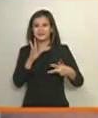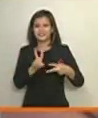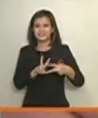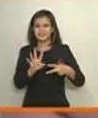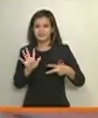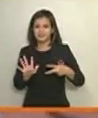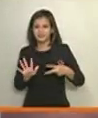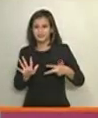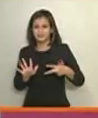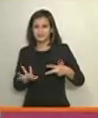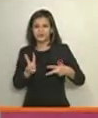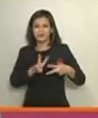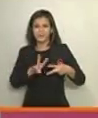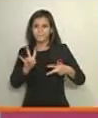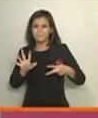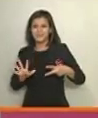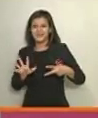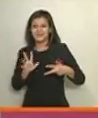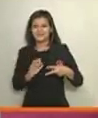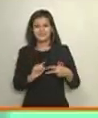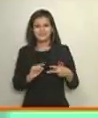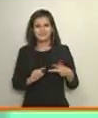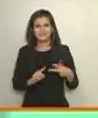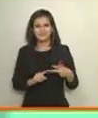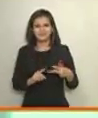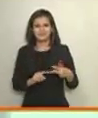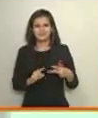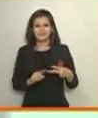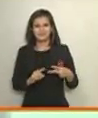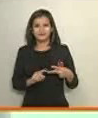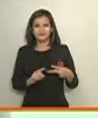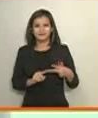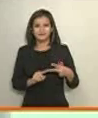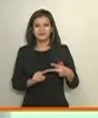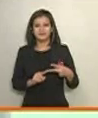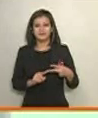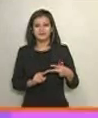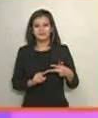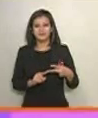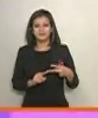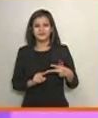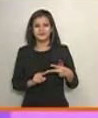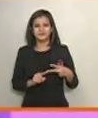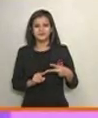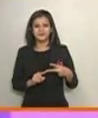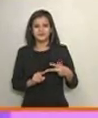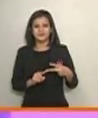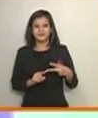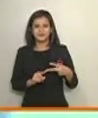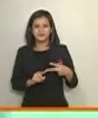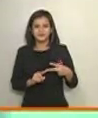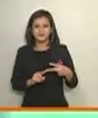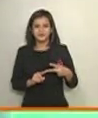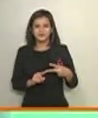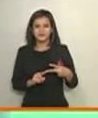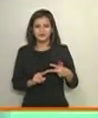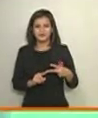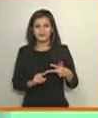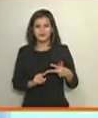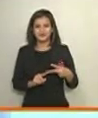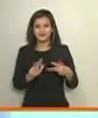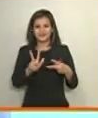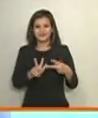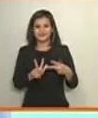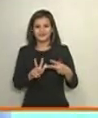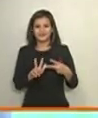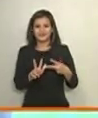el 5. Primer número ganador es el 25. Ahora conoceremos el segundo número ganador. Su primer dígito, este es el